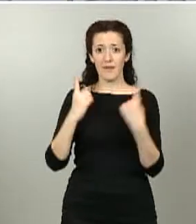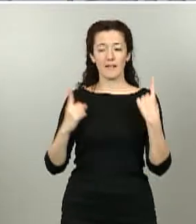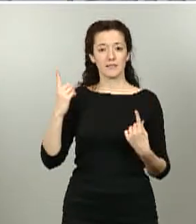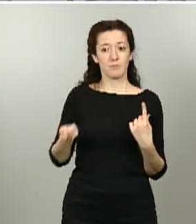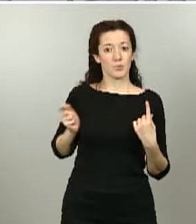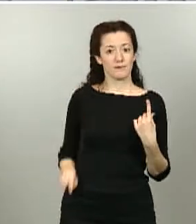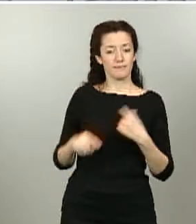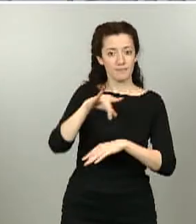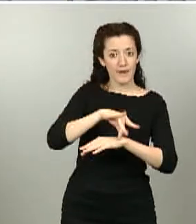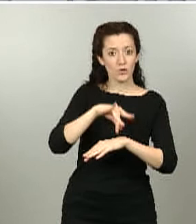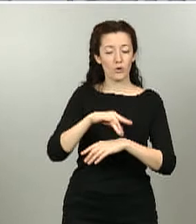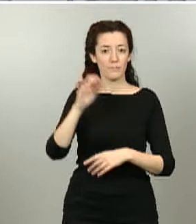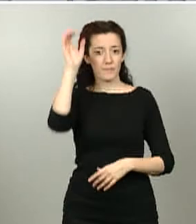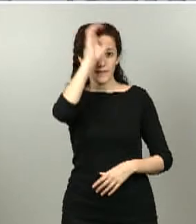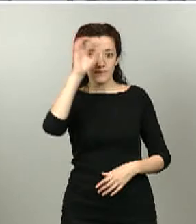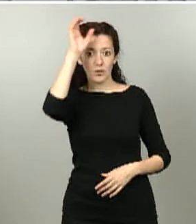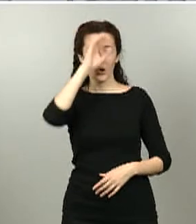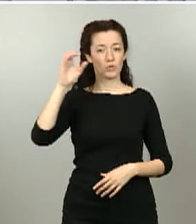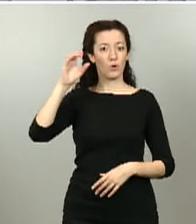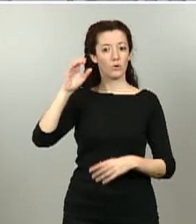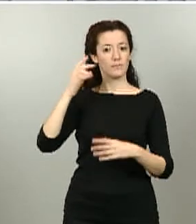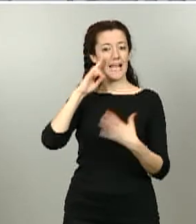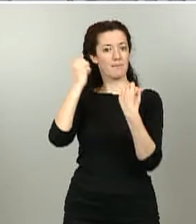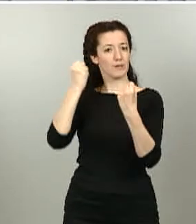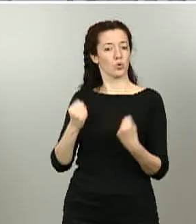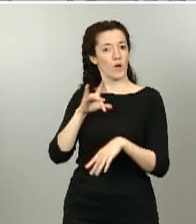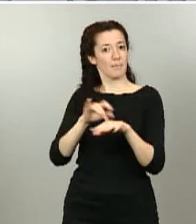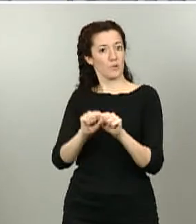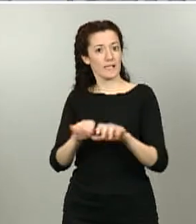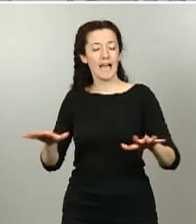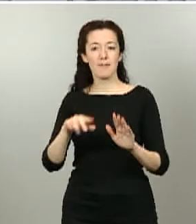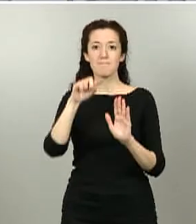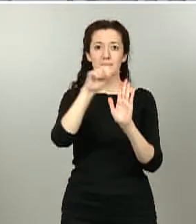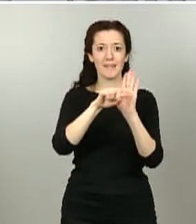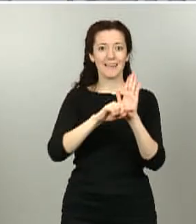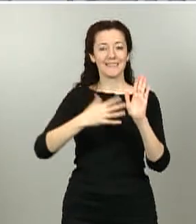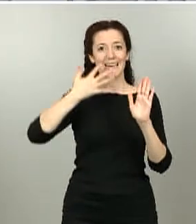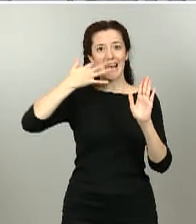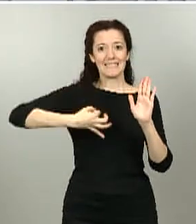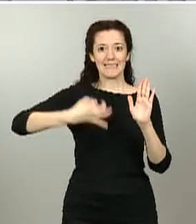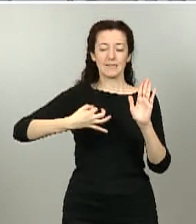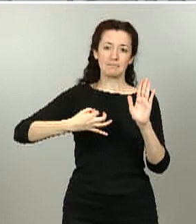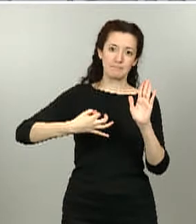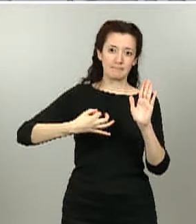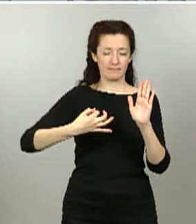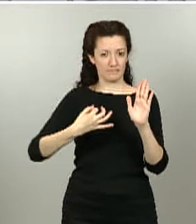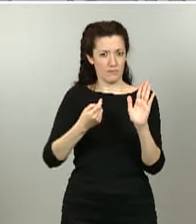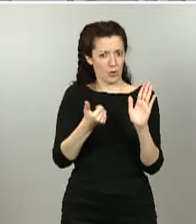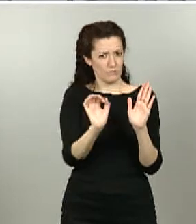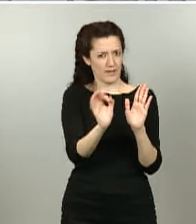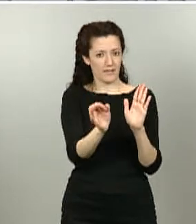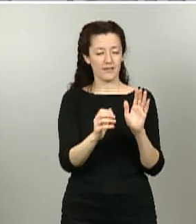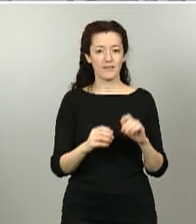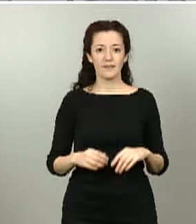podido proponer medidas poco realistas. En esta ocasión, desde que se inició la pandemia y luego la epidemia en